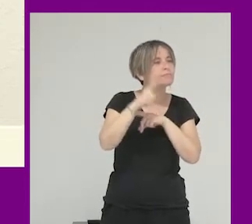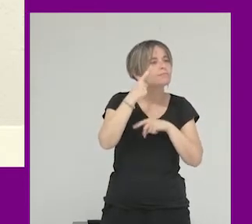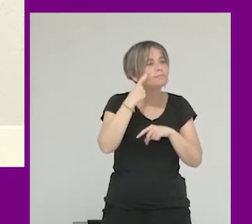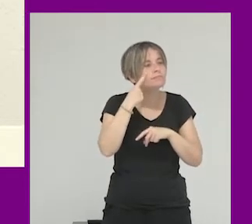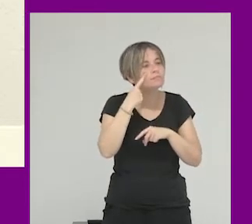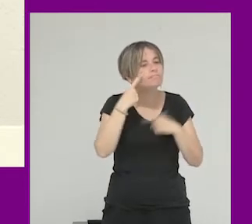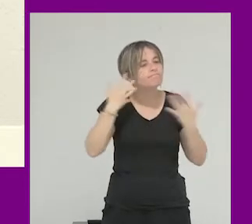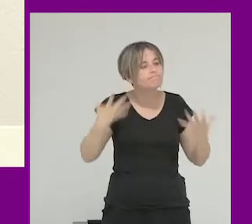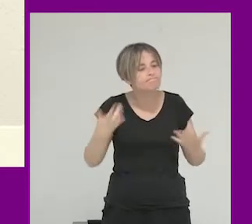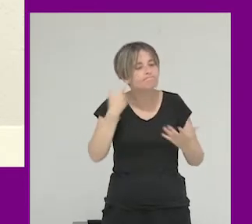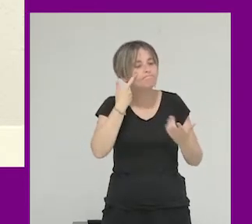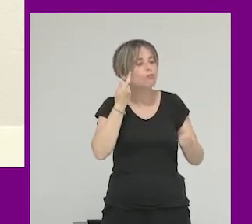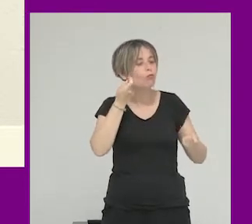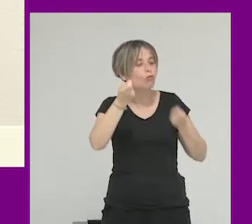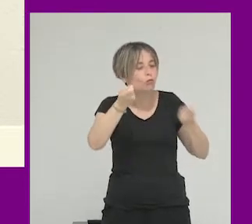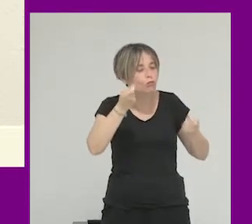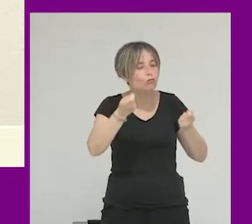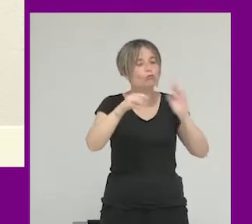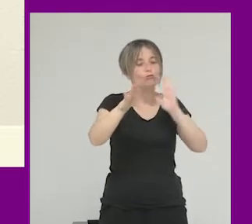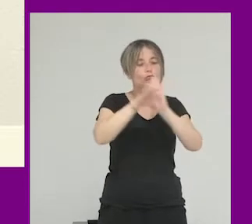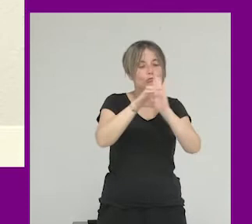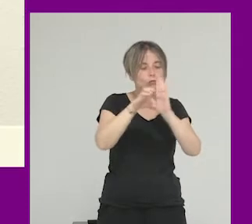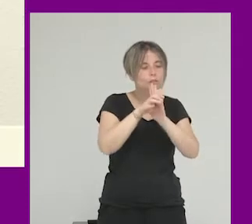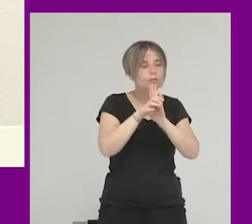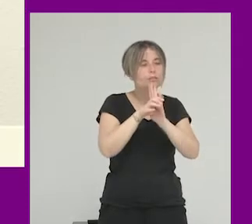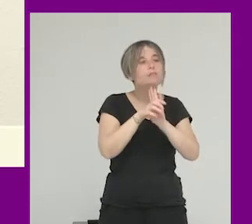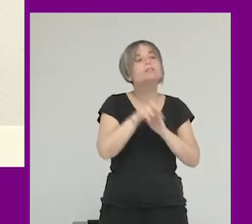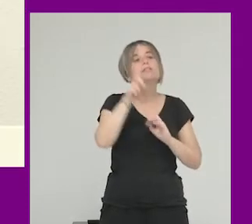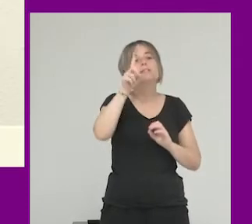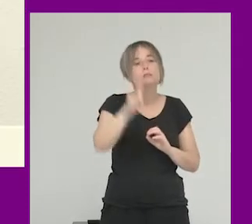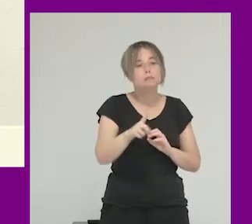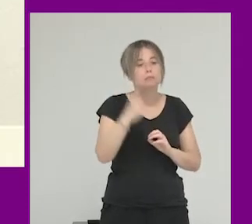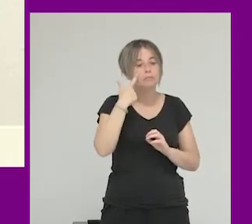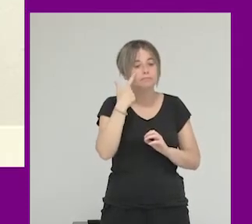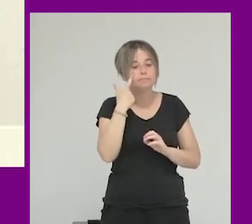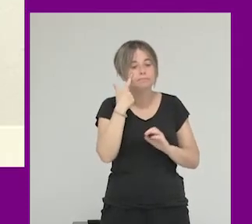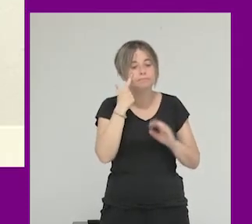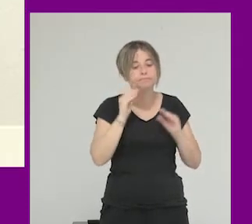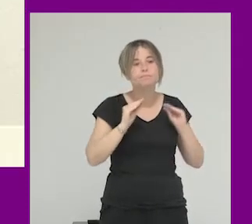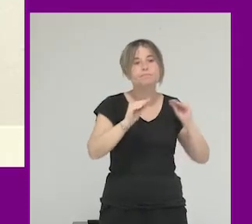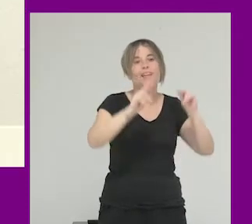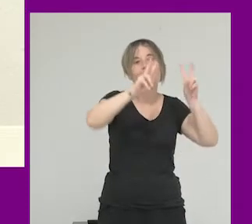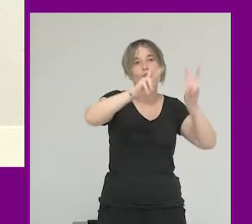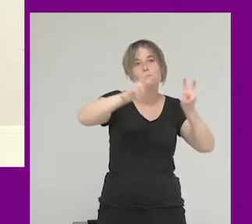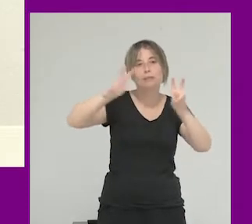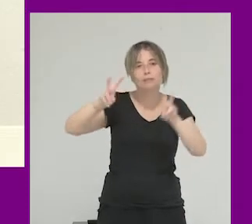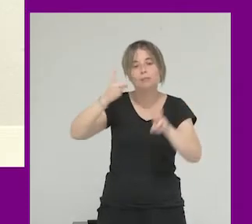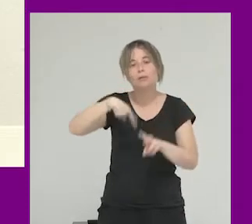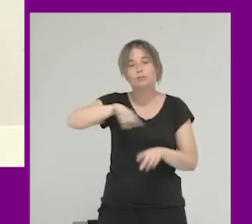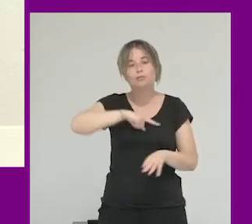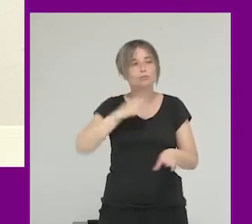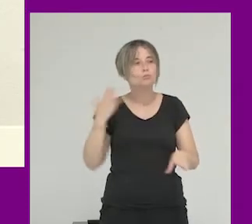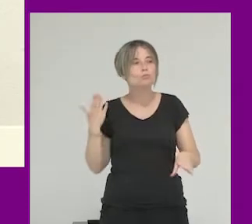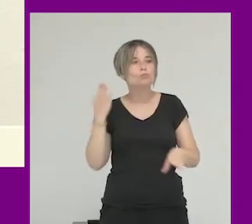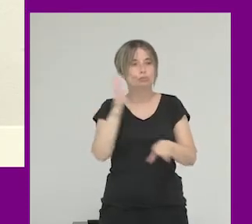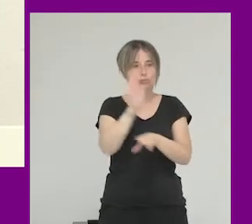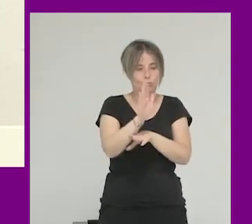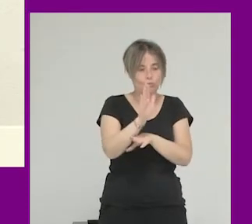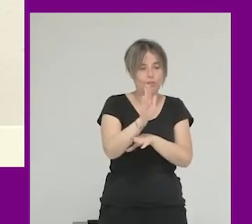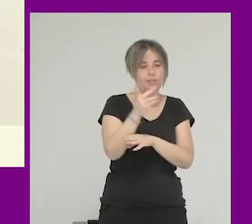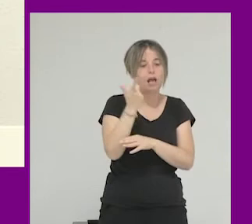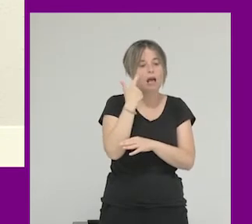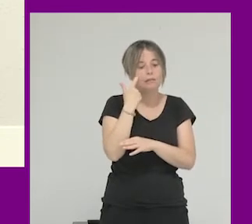es la regulación de la Constitución, sino que además al final de cada uno de los temas hacemos una propuesta de